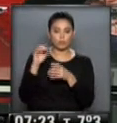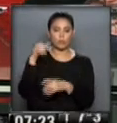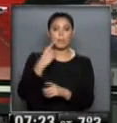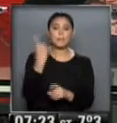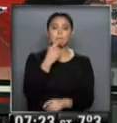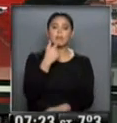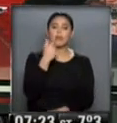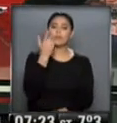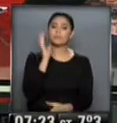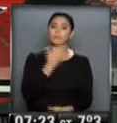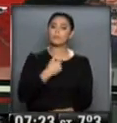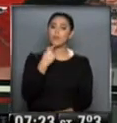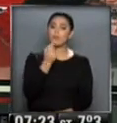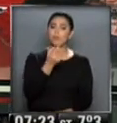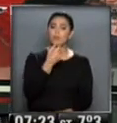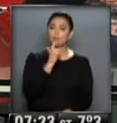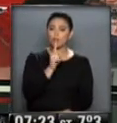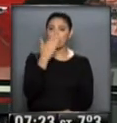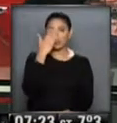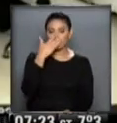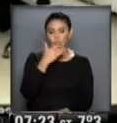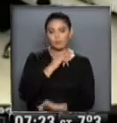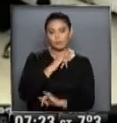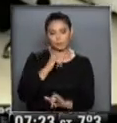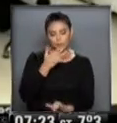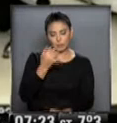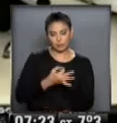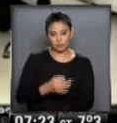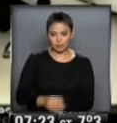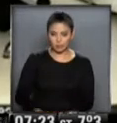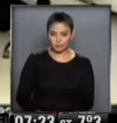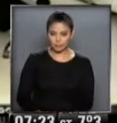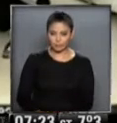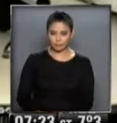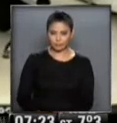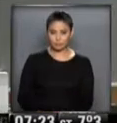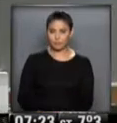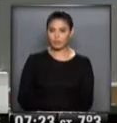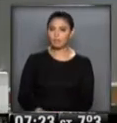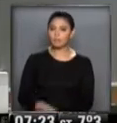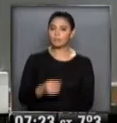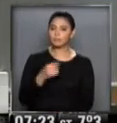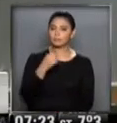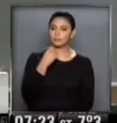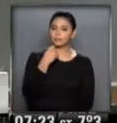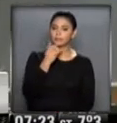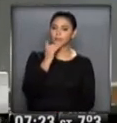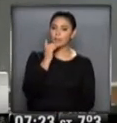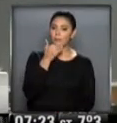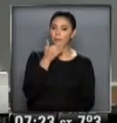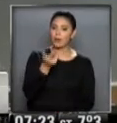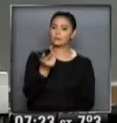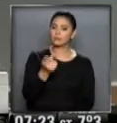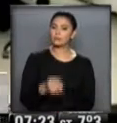Hermes Wiener desconoció esta situación, luego la admitió. En las últimas elecciones venezolanas, ¿usted hubiese votado a Chávez o a